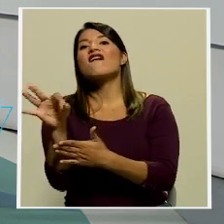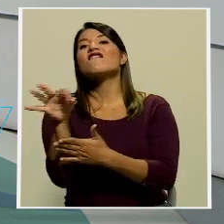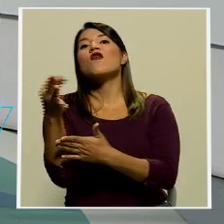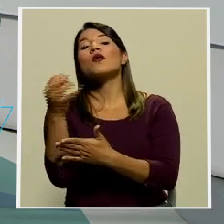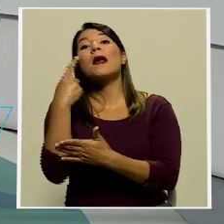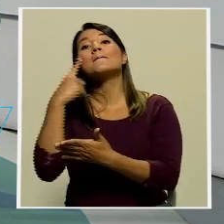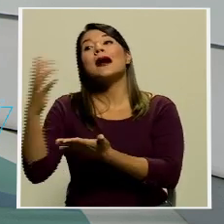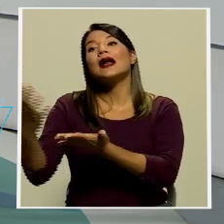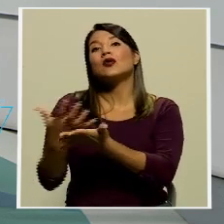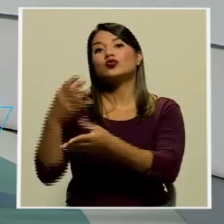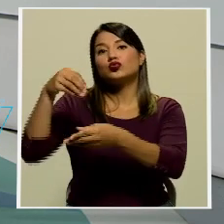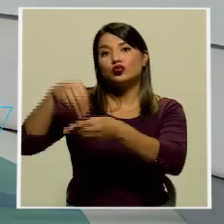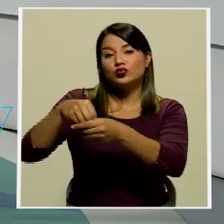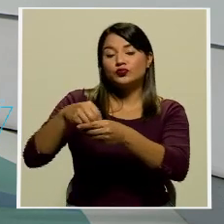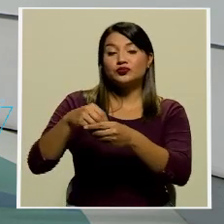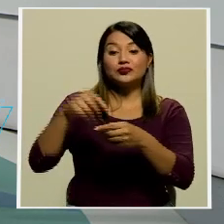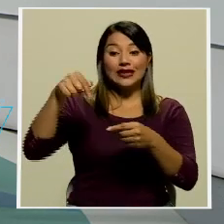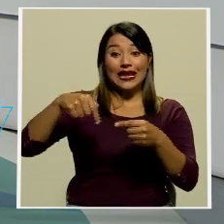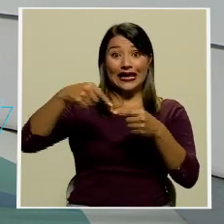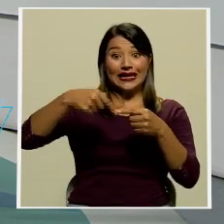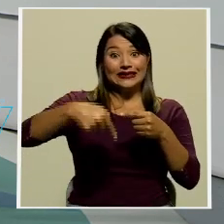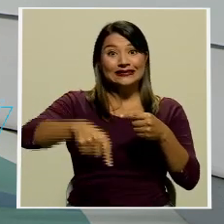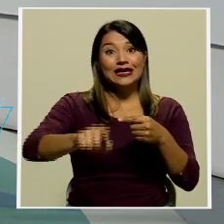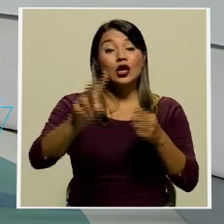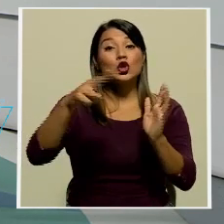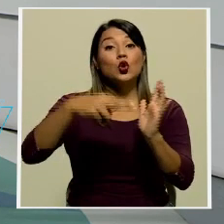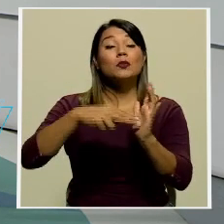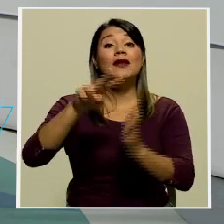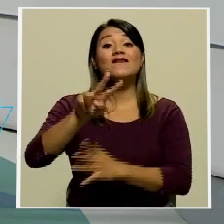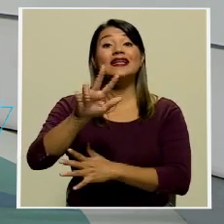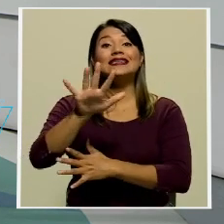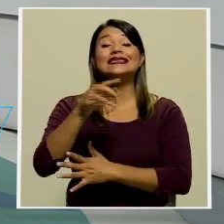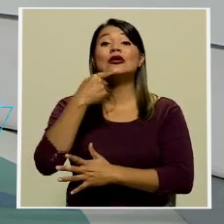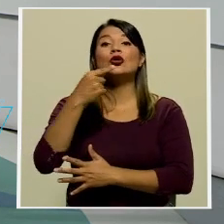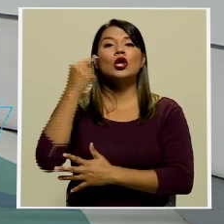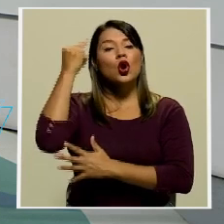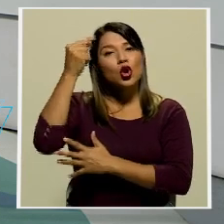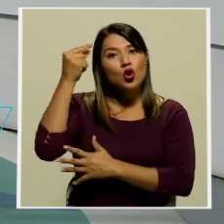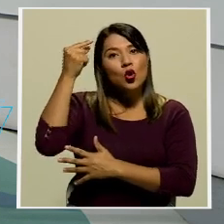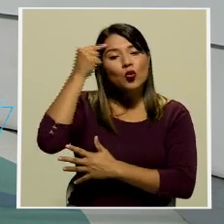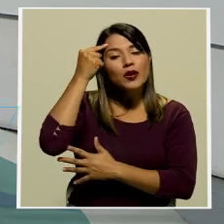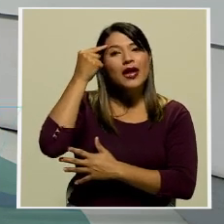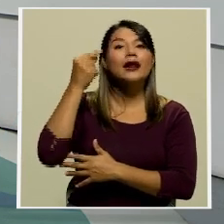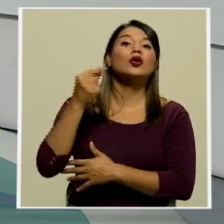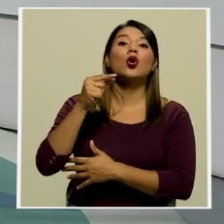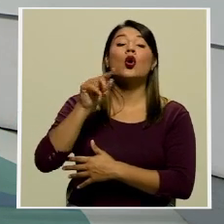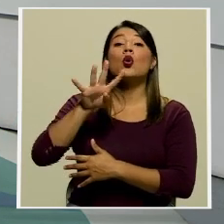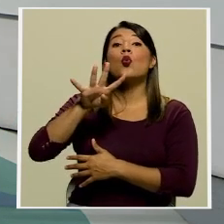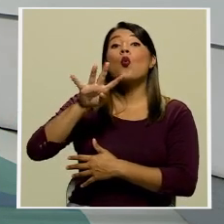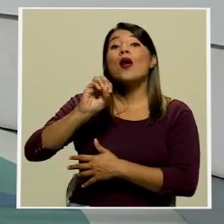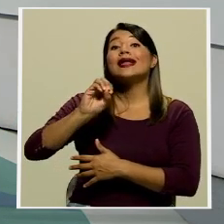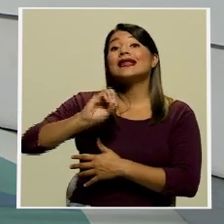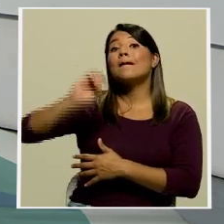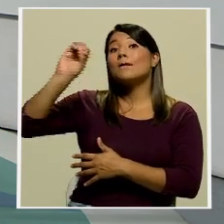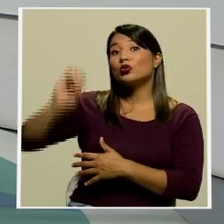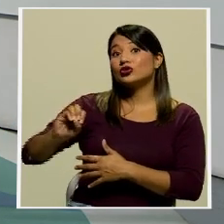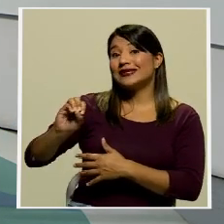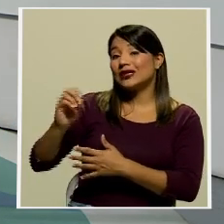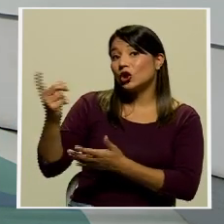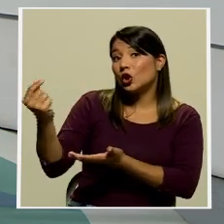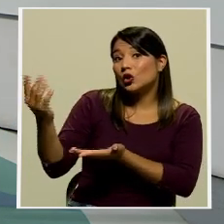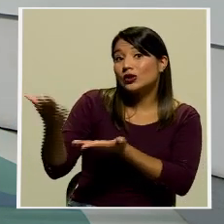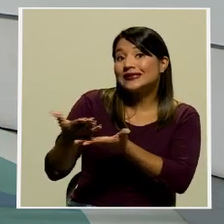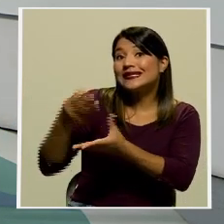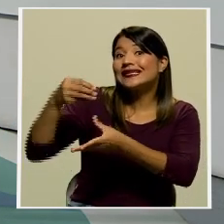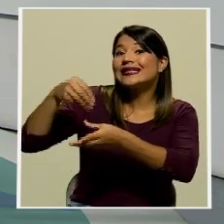el 2025 el gobierno se comprometió a que un 40% de estos ingresos tengan que ver solamente a